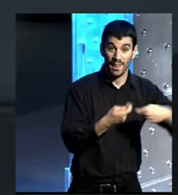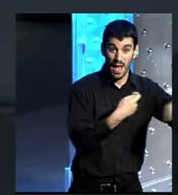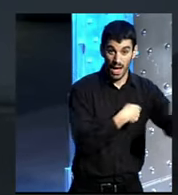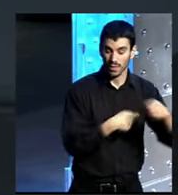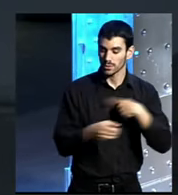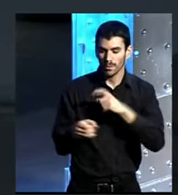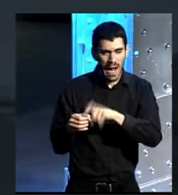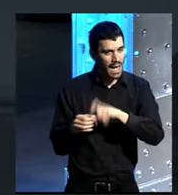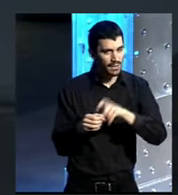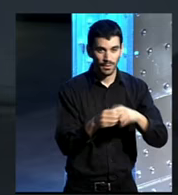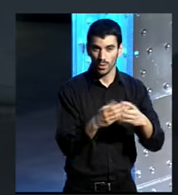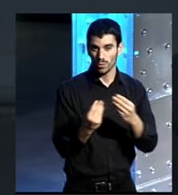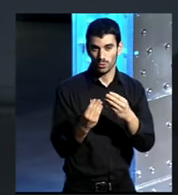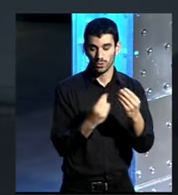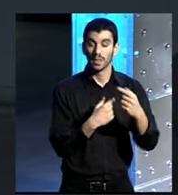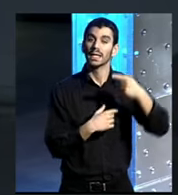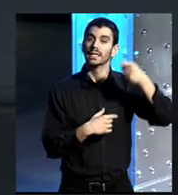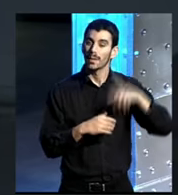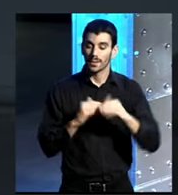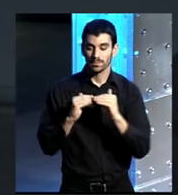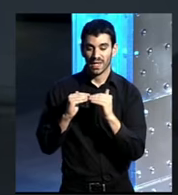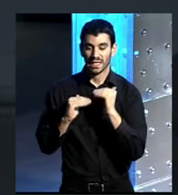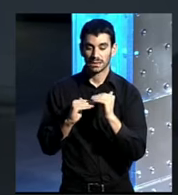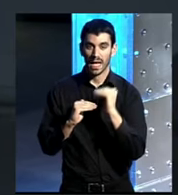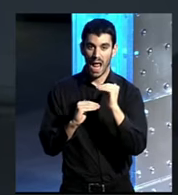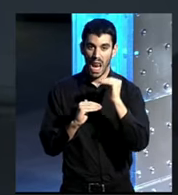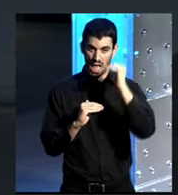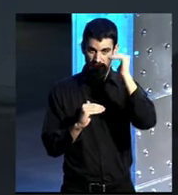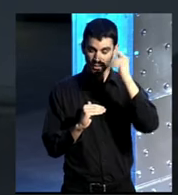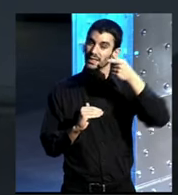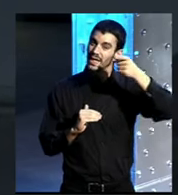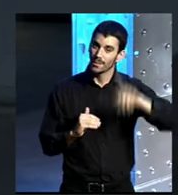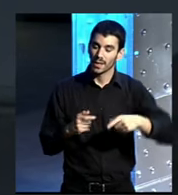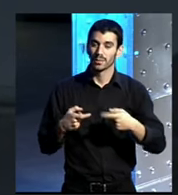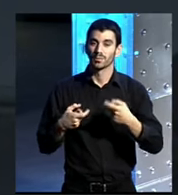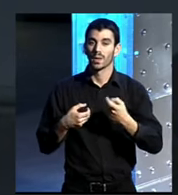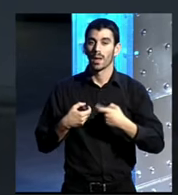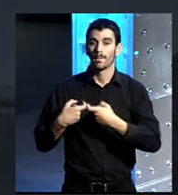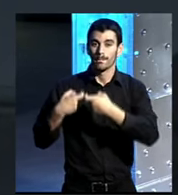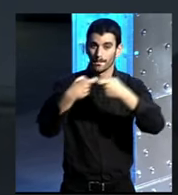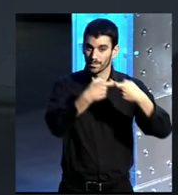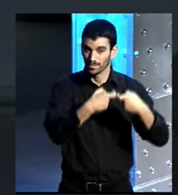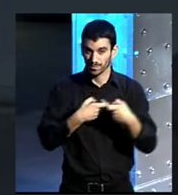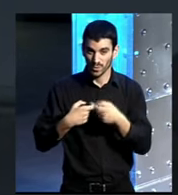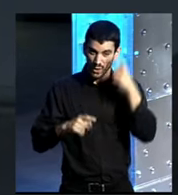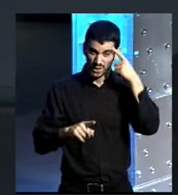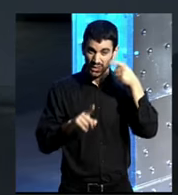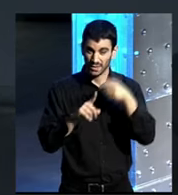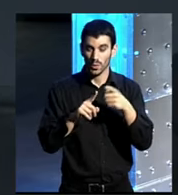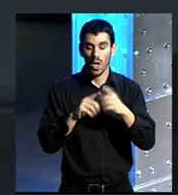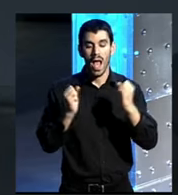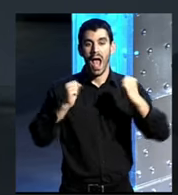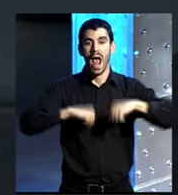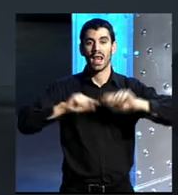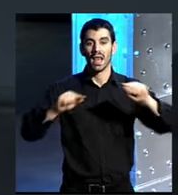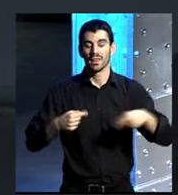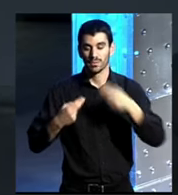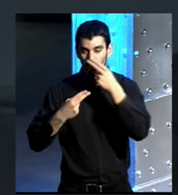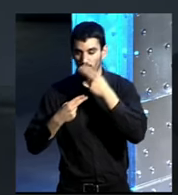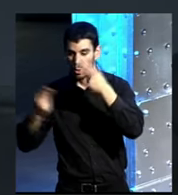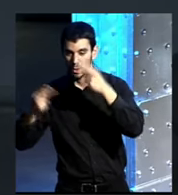escalabilidad y sostenibilidad por medio de alianzas efectivas, lo que comentaba Alberto, de que se han de hacer alianzas